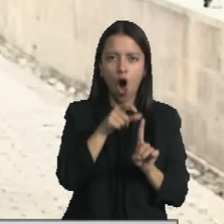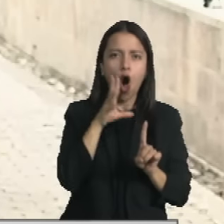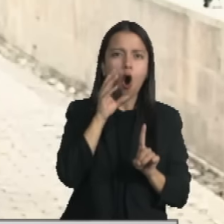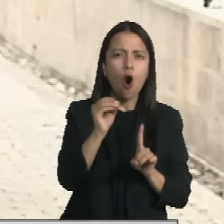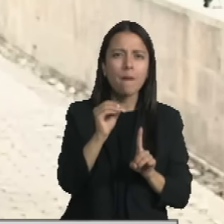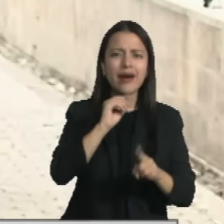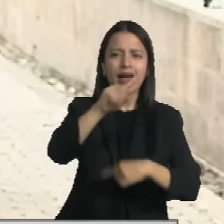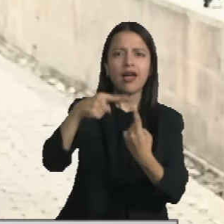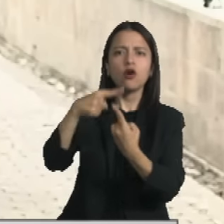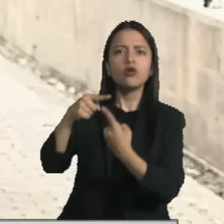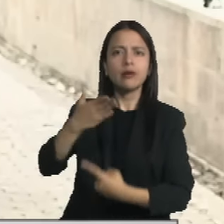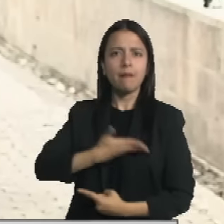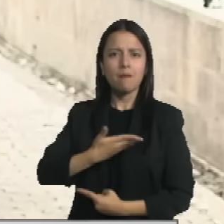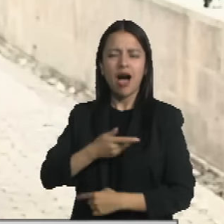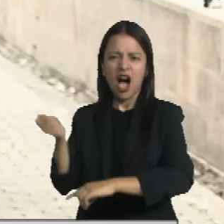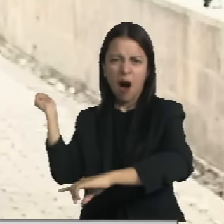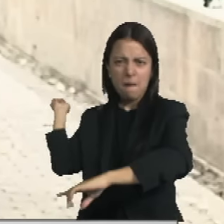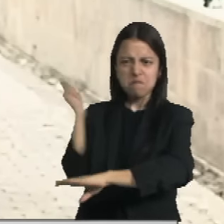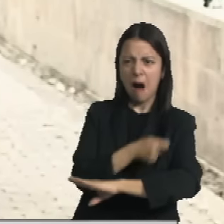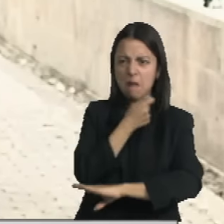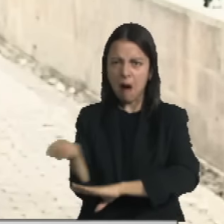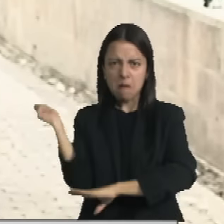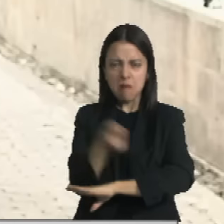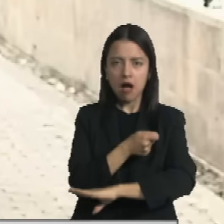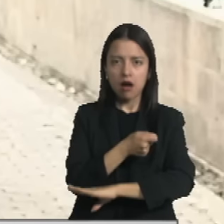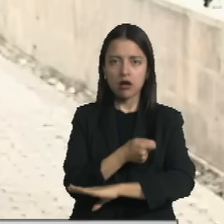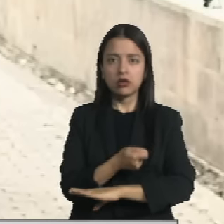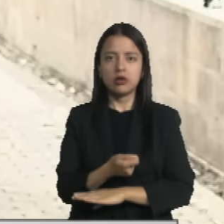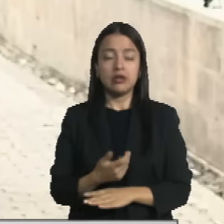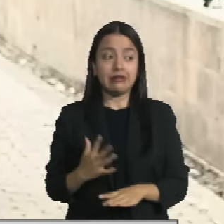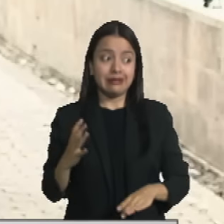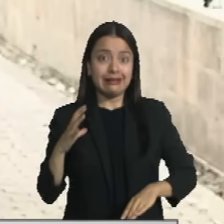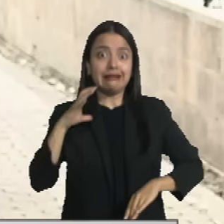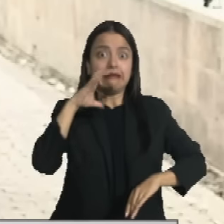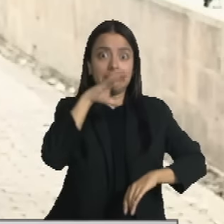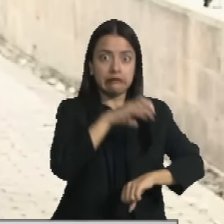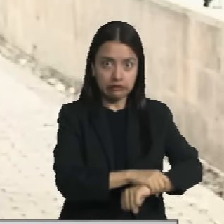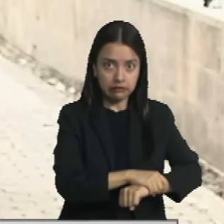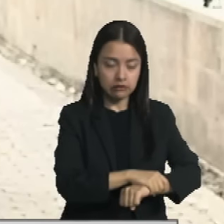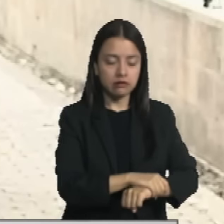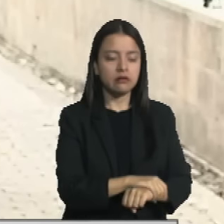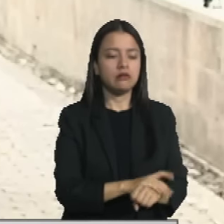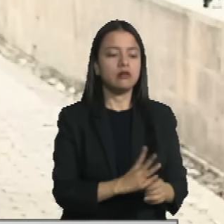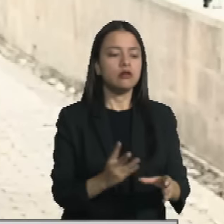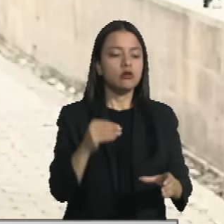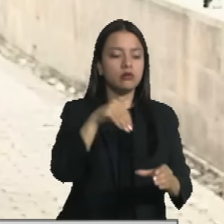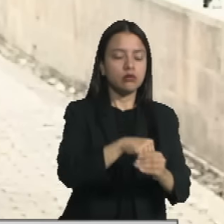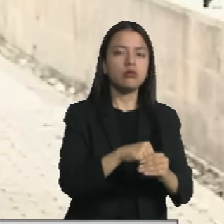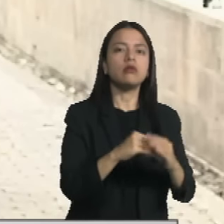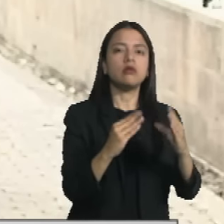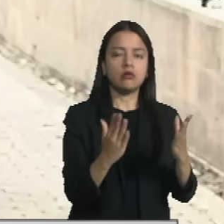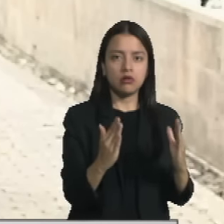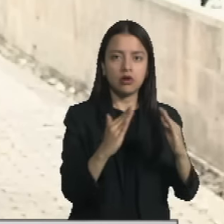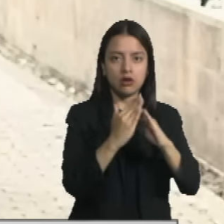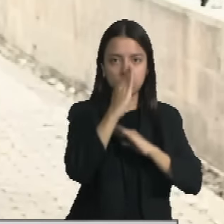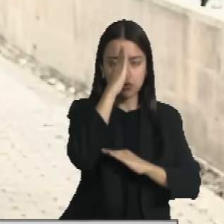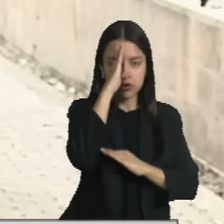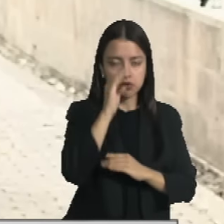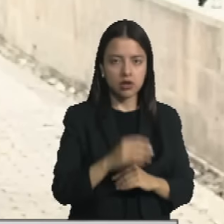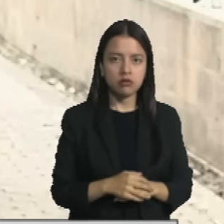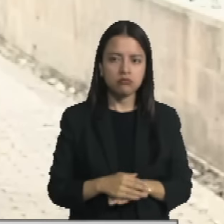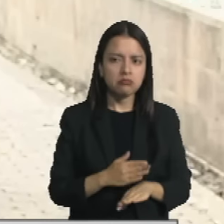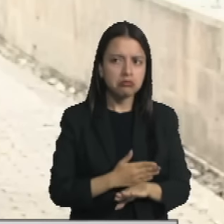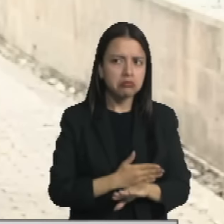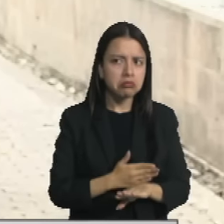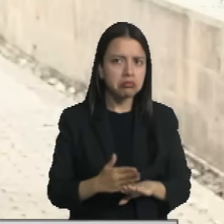capturado, luego lo trasladaron a esta estación de policía y en las últimas horas se confirmó su muerte. Las autoridades ya